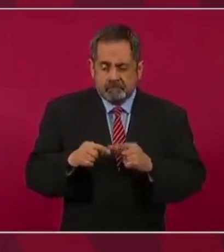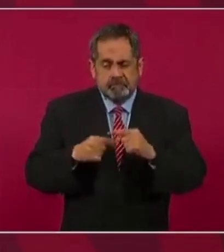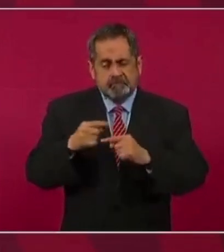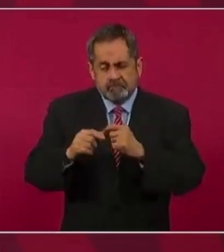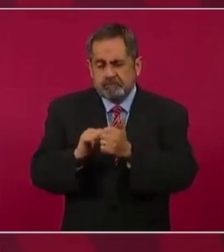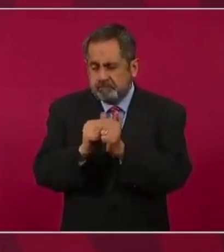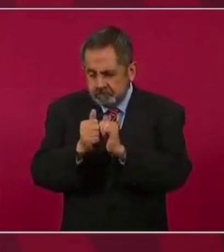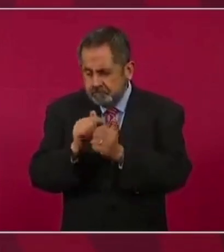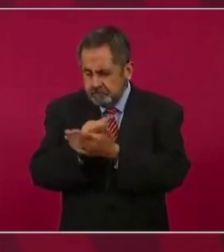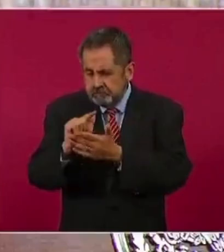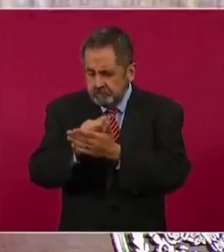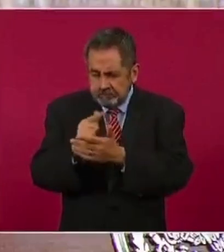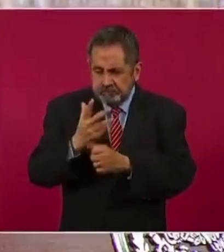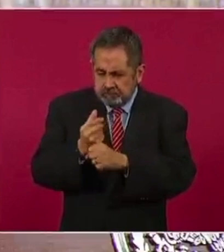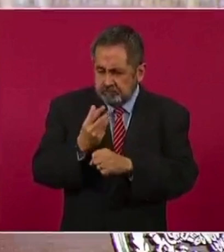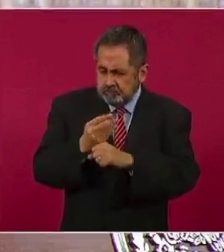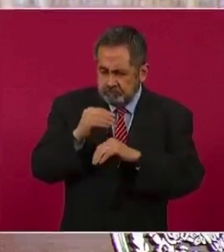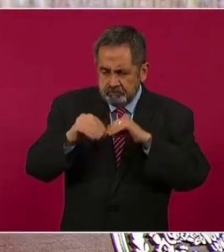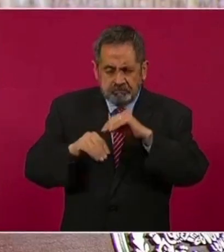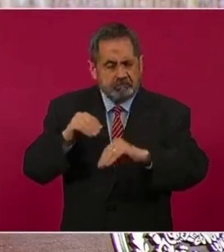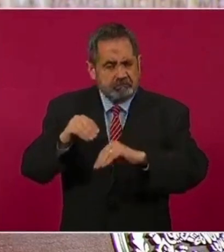quitando